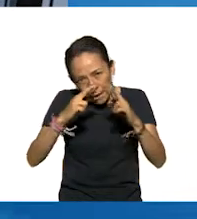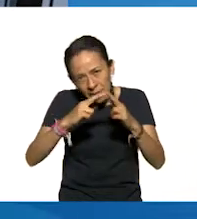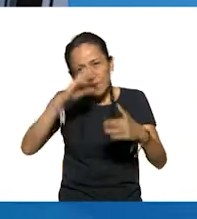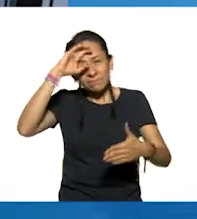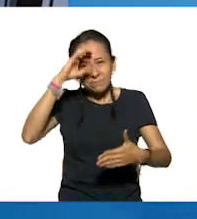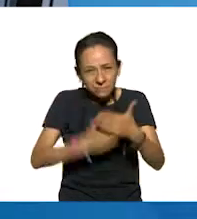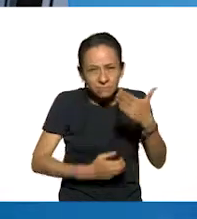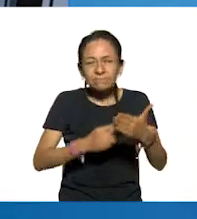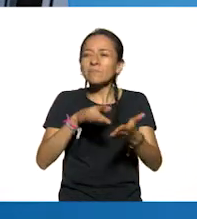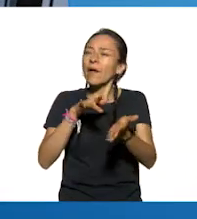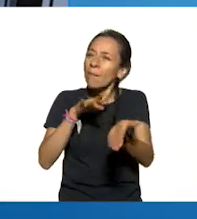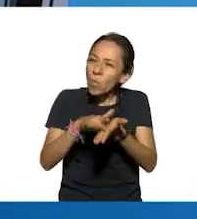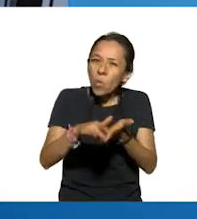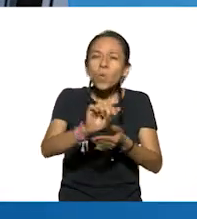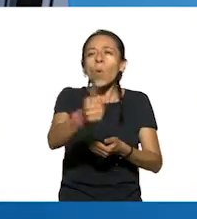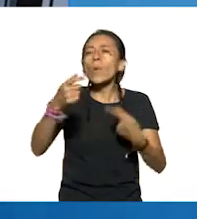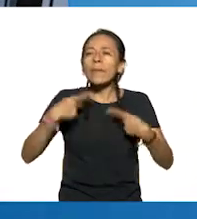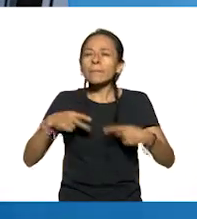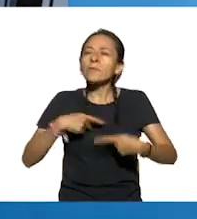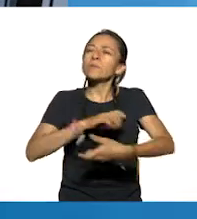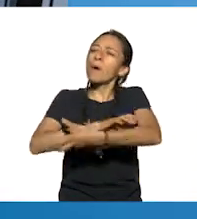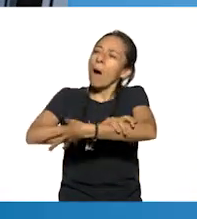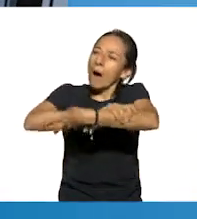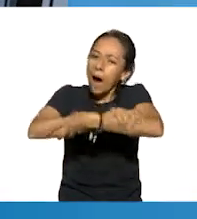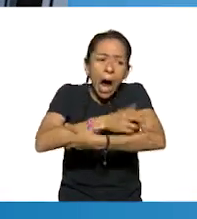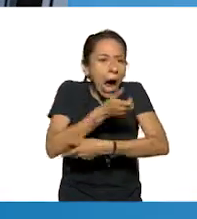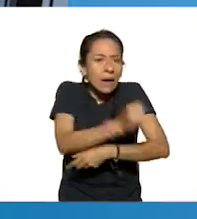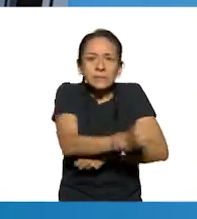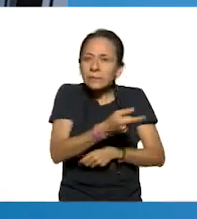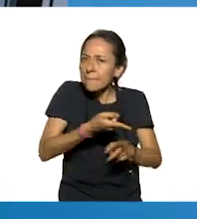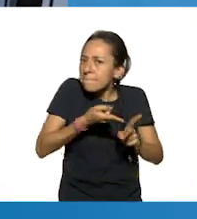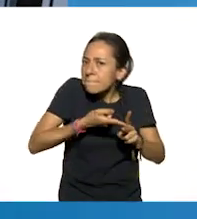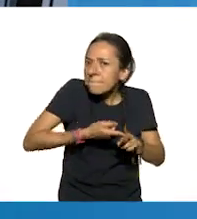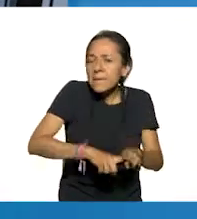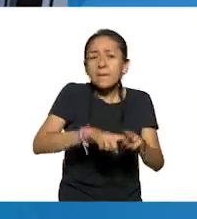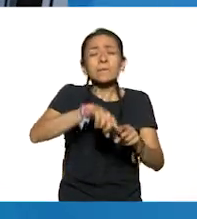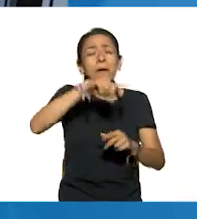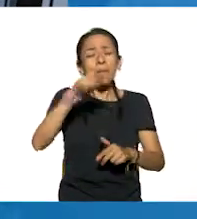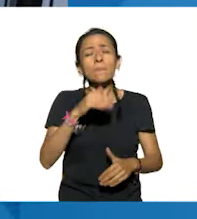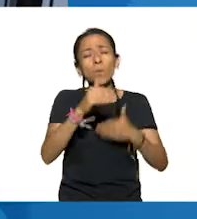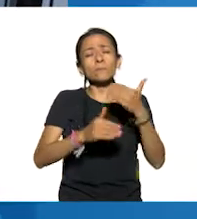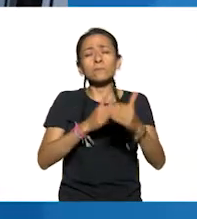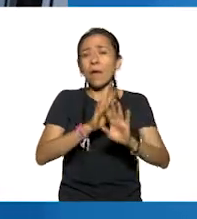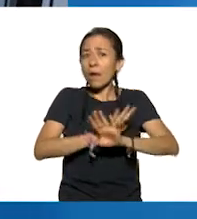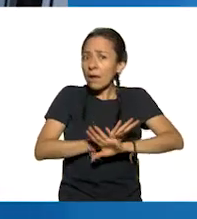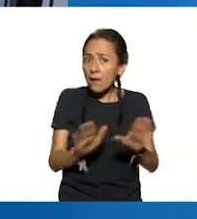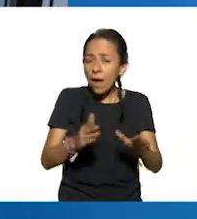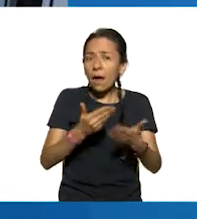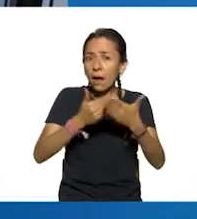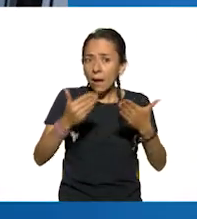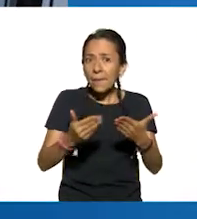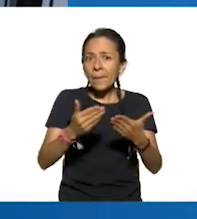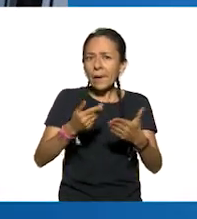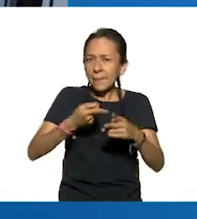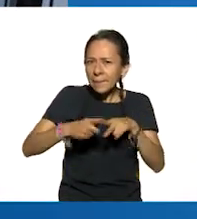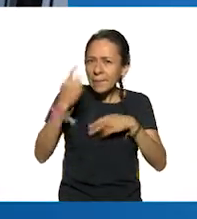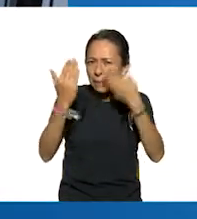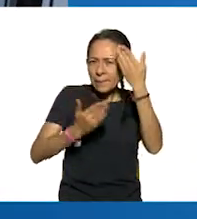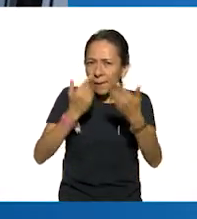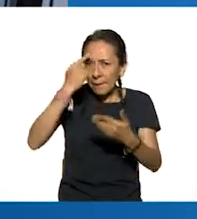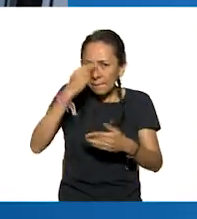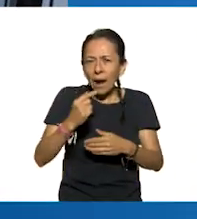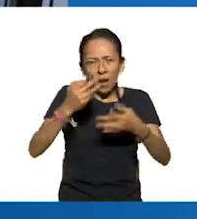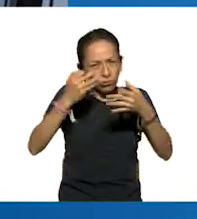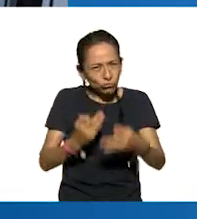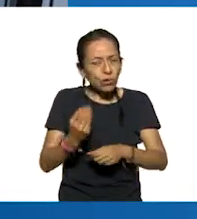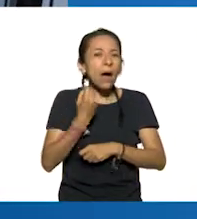otro. Pero cuando él se desarrolla y se forma como abogado y se forma con la gran